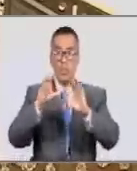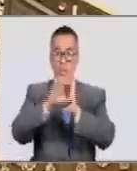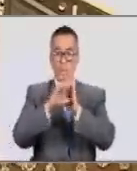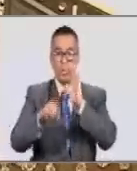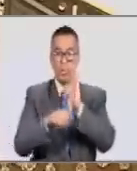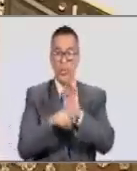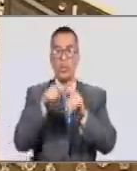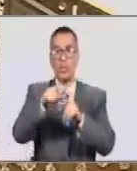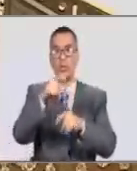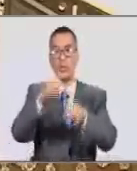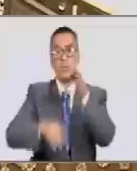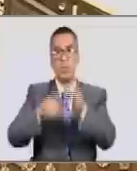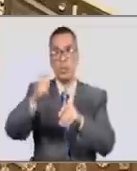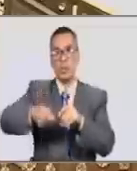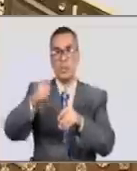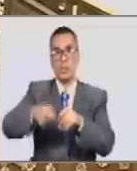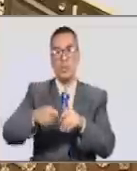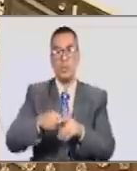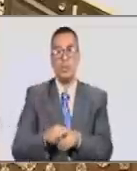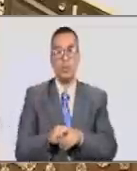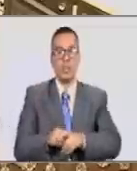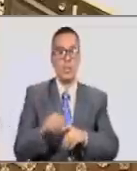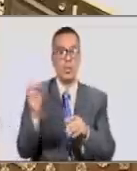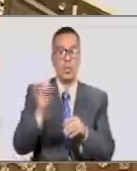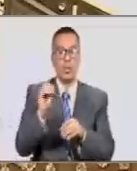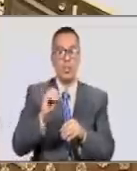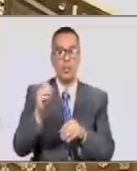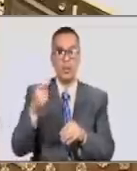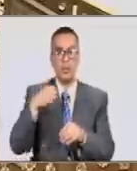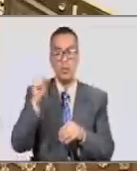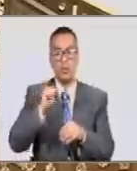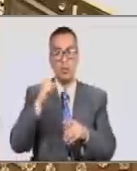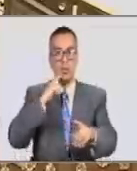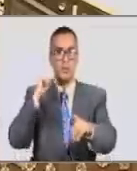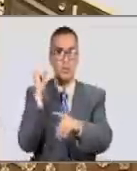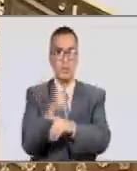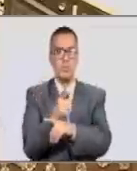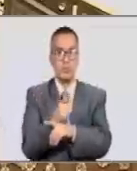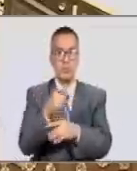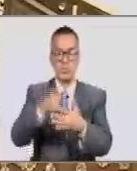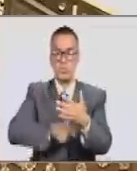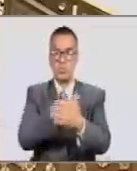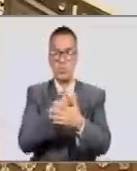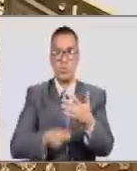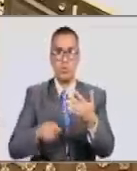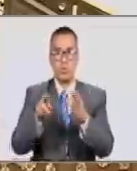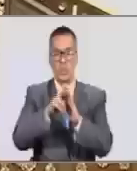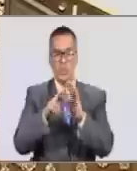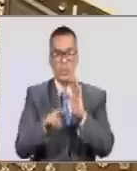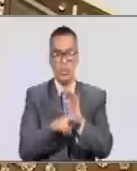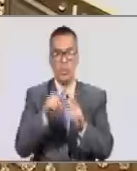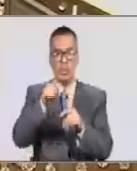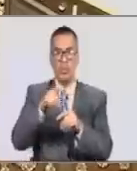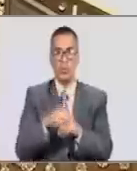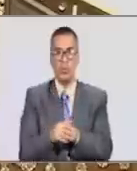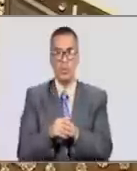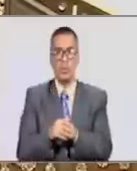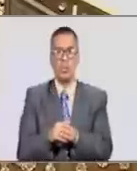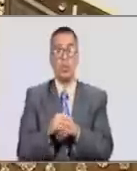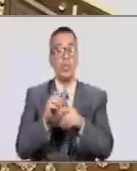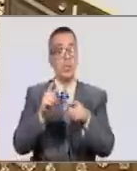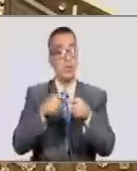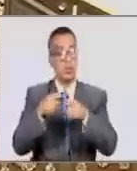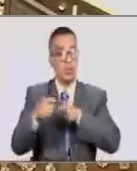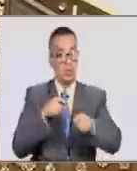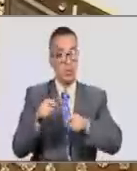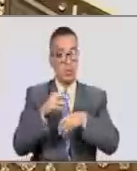Constitucional del Tribunal Supremo de Justicia a demandar la nulidad de la referida disposición. En el trámite de la